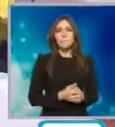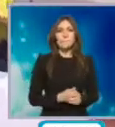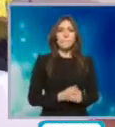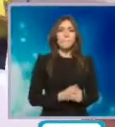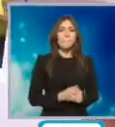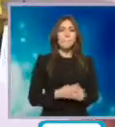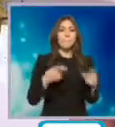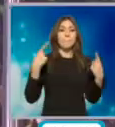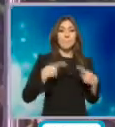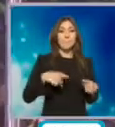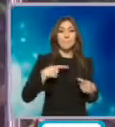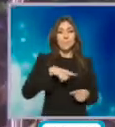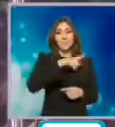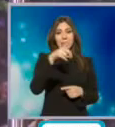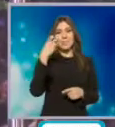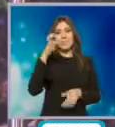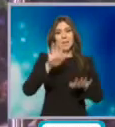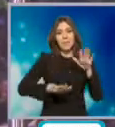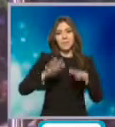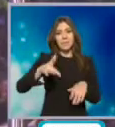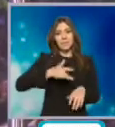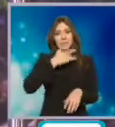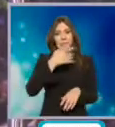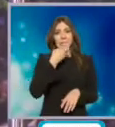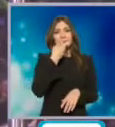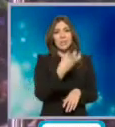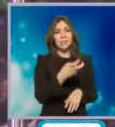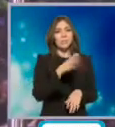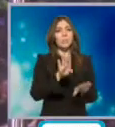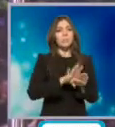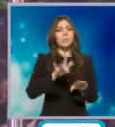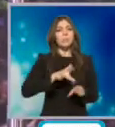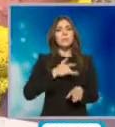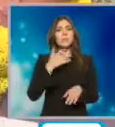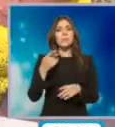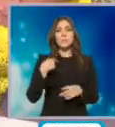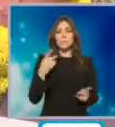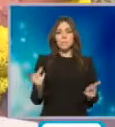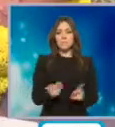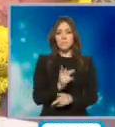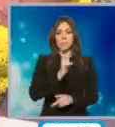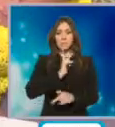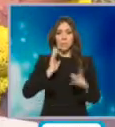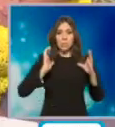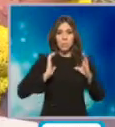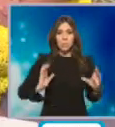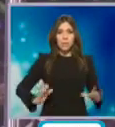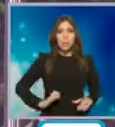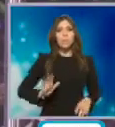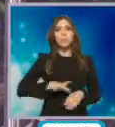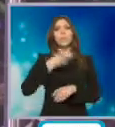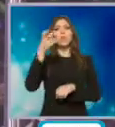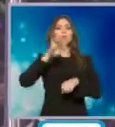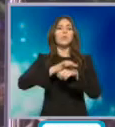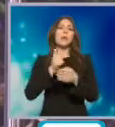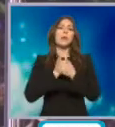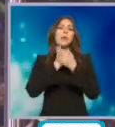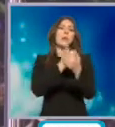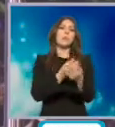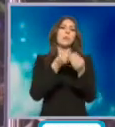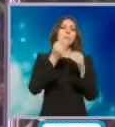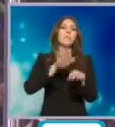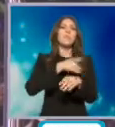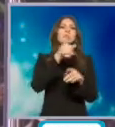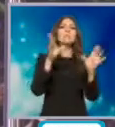estos pacientes como pueden tener idea de que las cosas son físicas, entonces el médico hace mucha ayuda en esta parte de